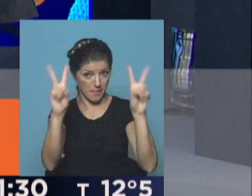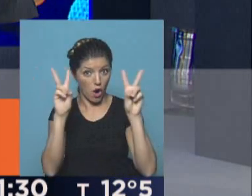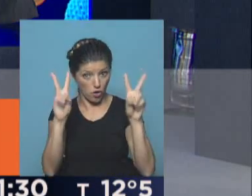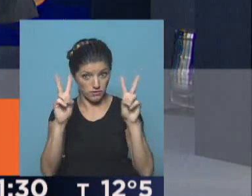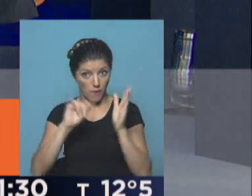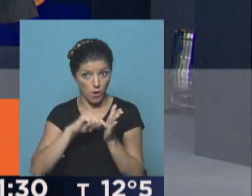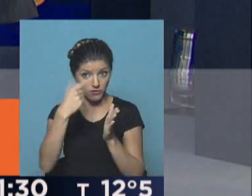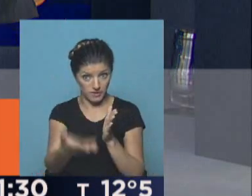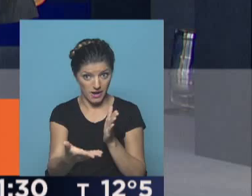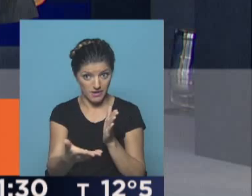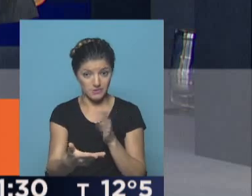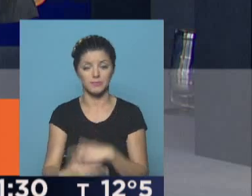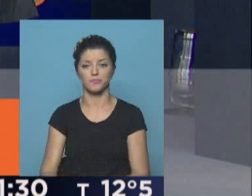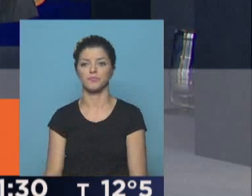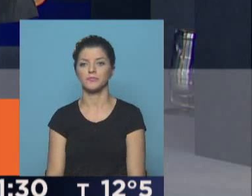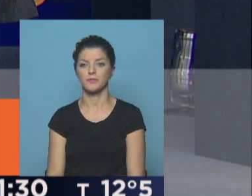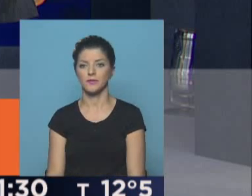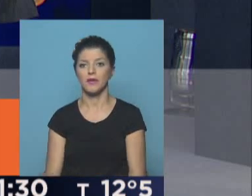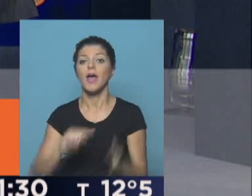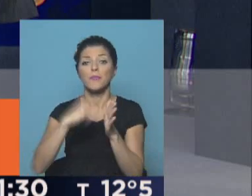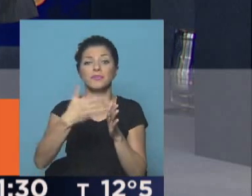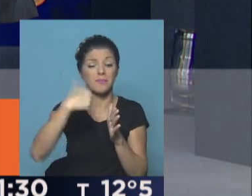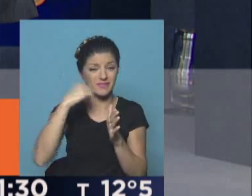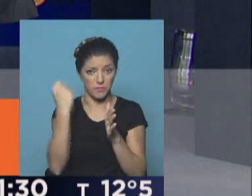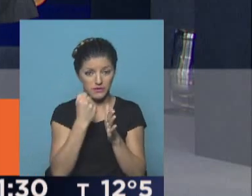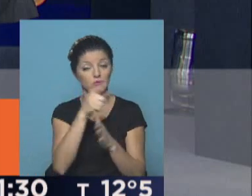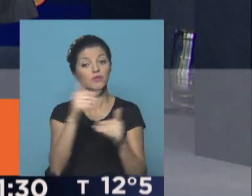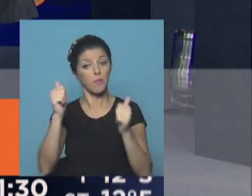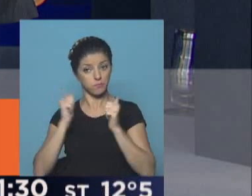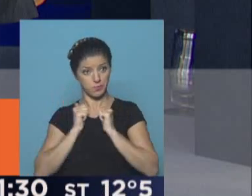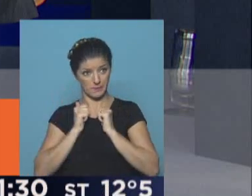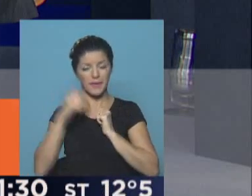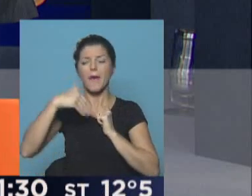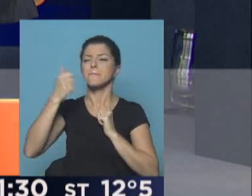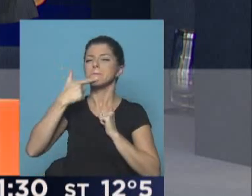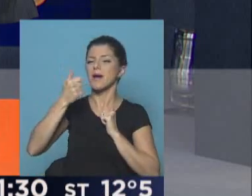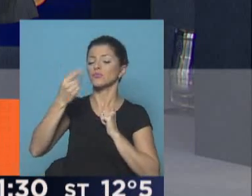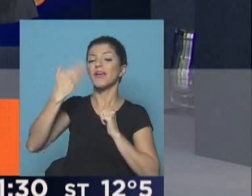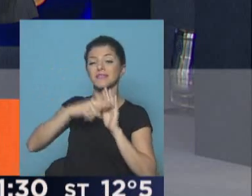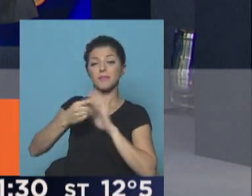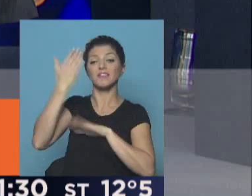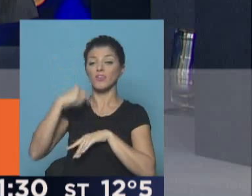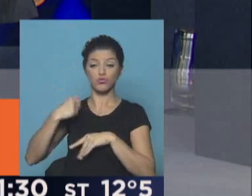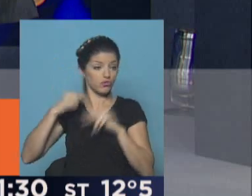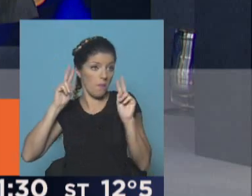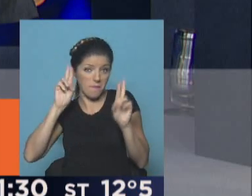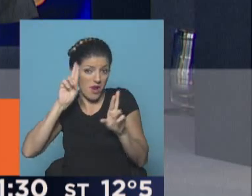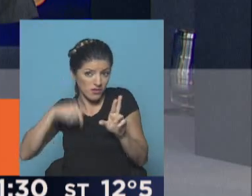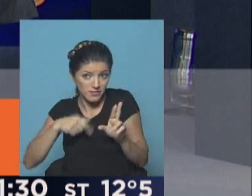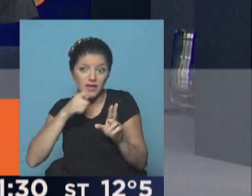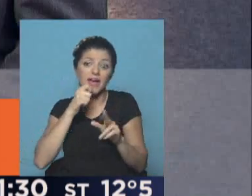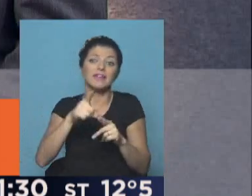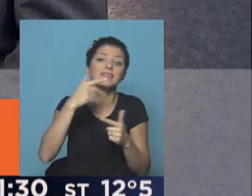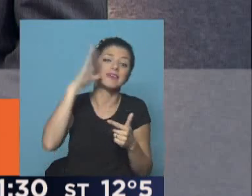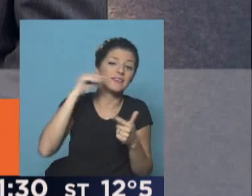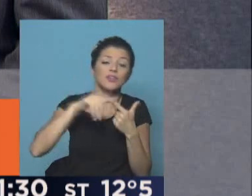la principal provincia ha sentado en esa silla a sergio massa hace unas semanas dijo yo soy peronista si te va bien a christina o le va bien